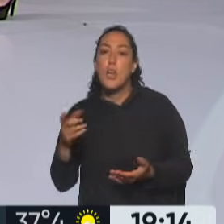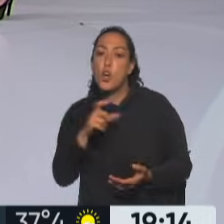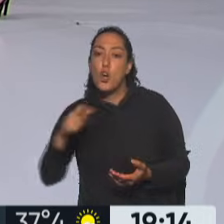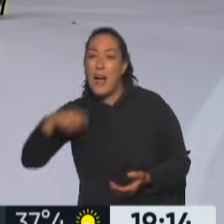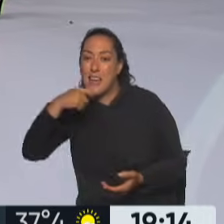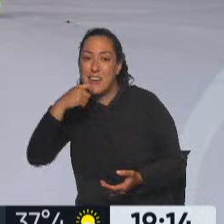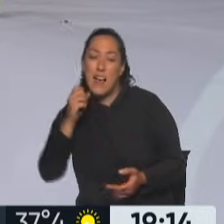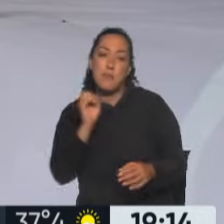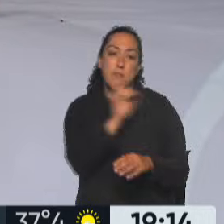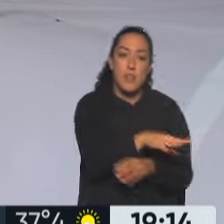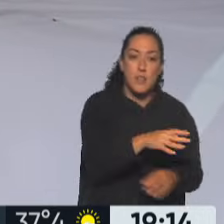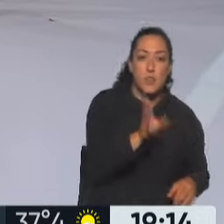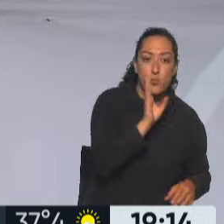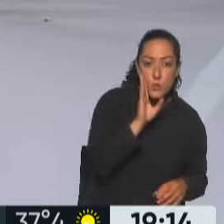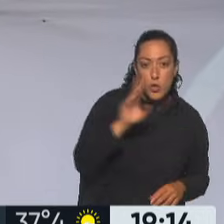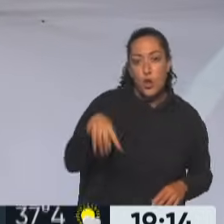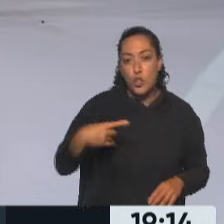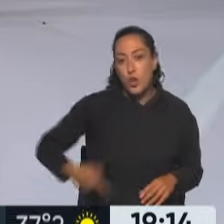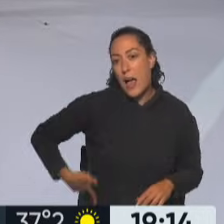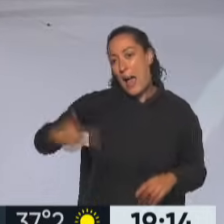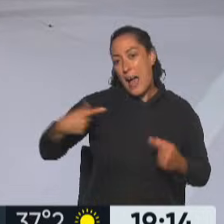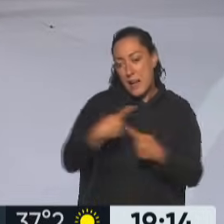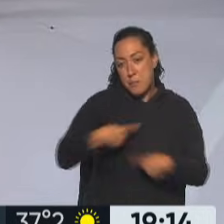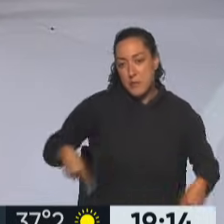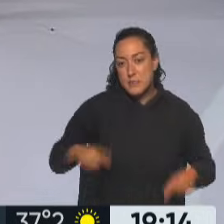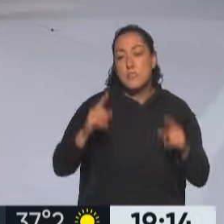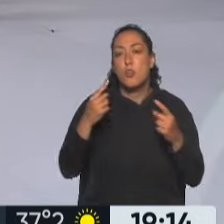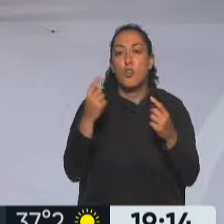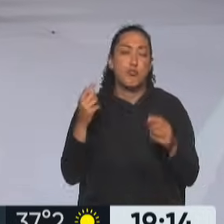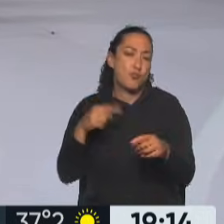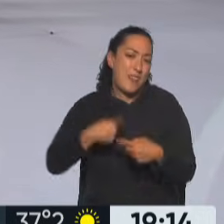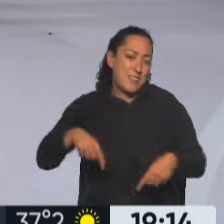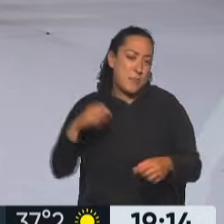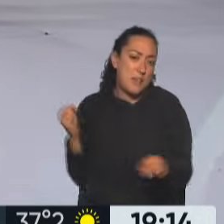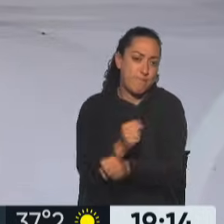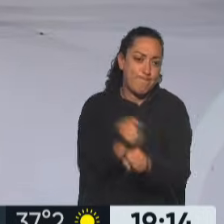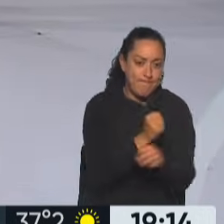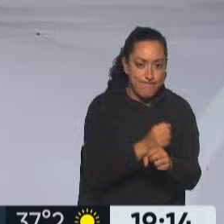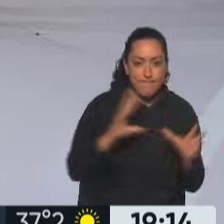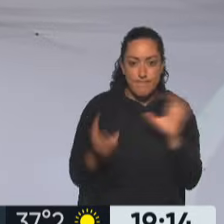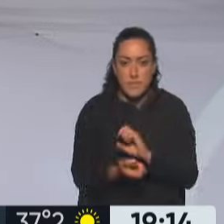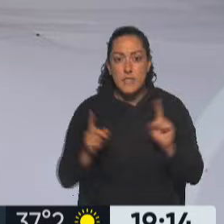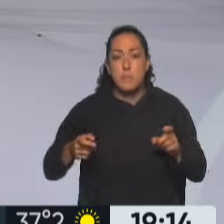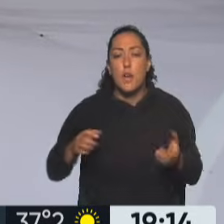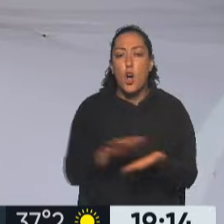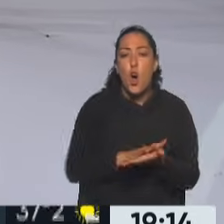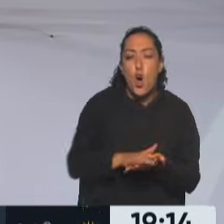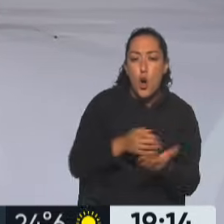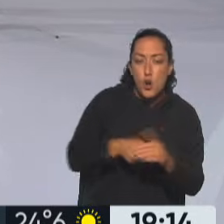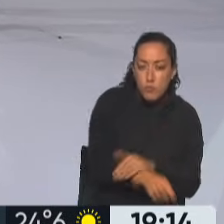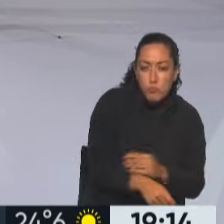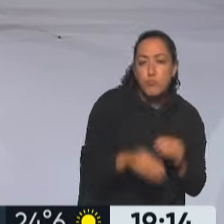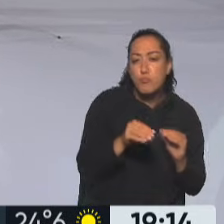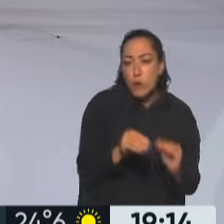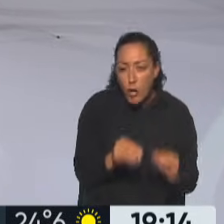El otro es posesión de armas y dispositivos destructivos. Otro de los cargos es corrupción y lavado de dinero, malversación de fondos